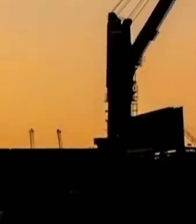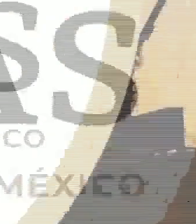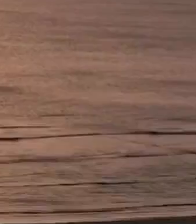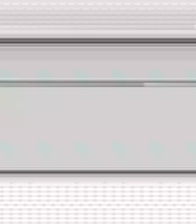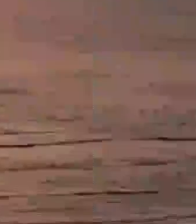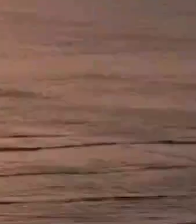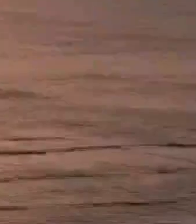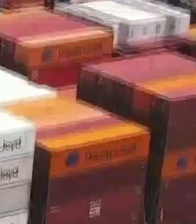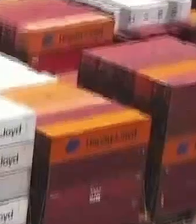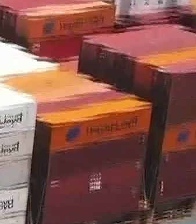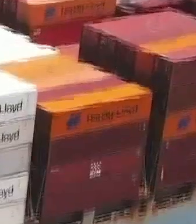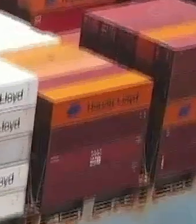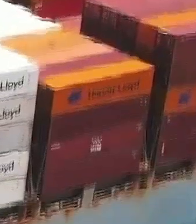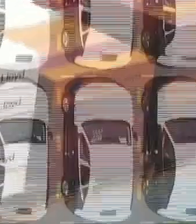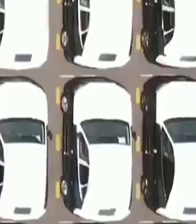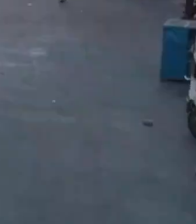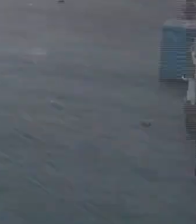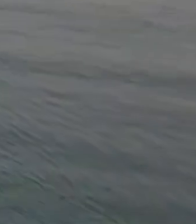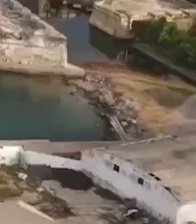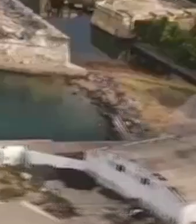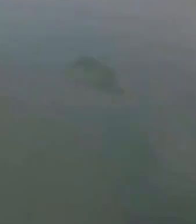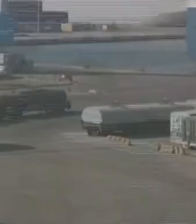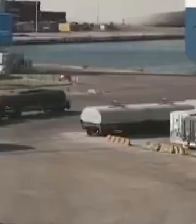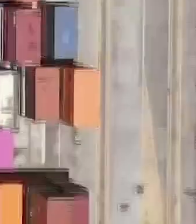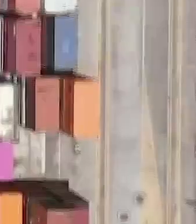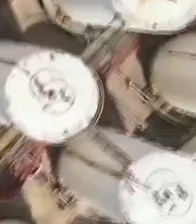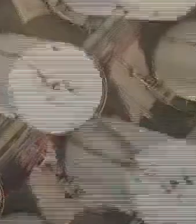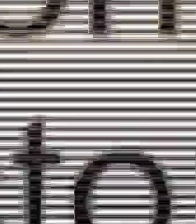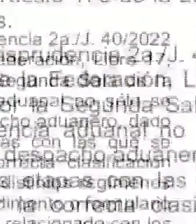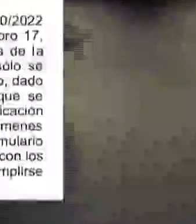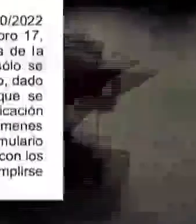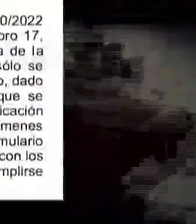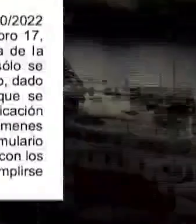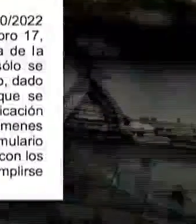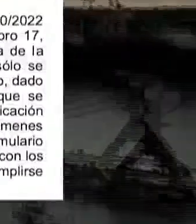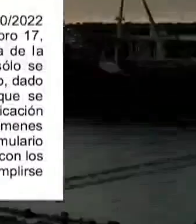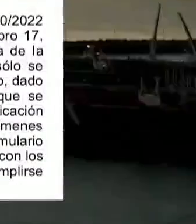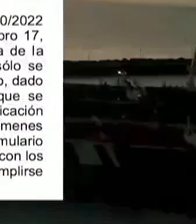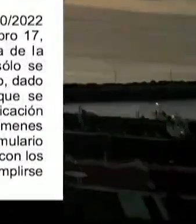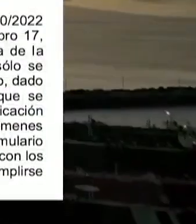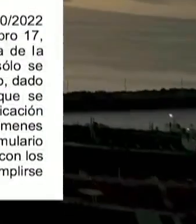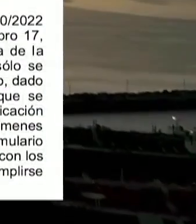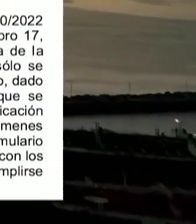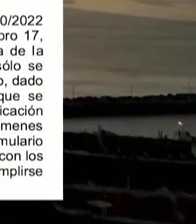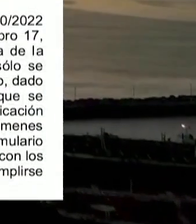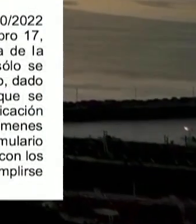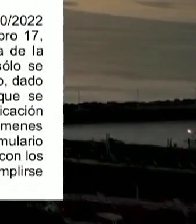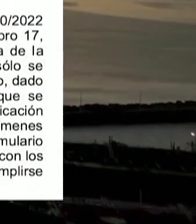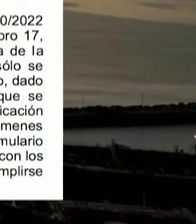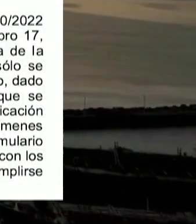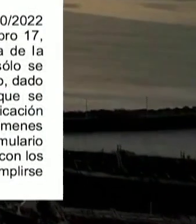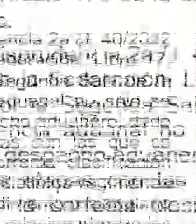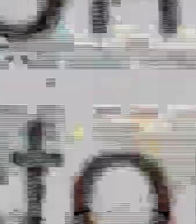de México, ANAM, emitieron reglas para abatir el contrabando, la evasión y la elusión fiscal. En dichas